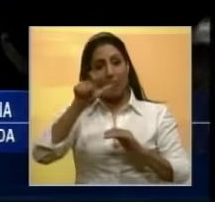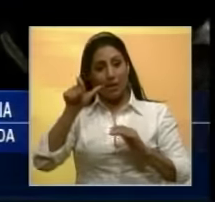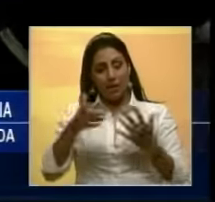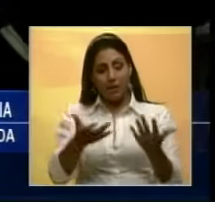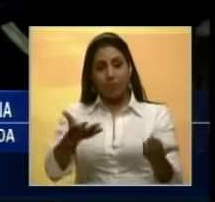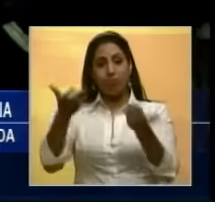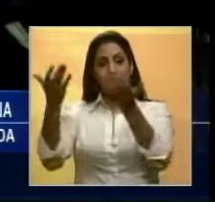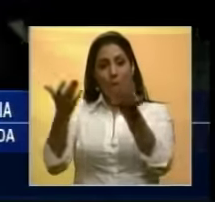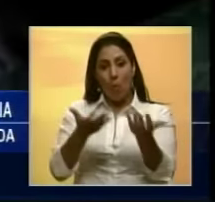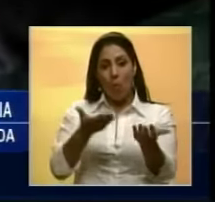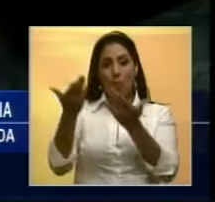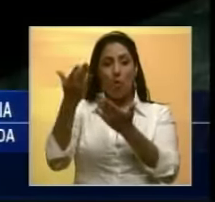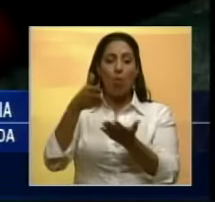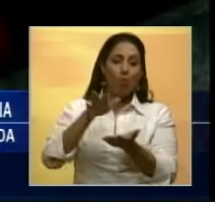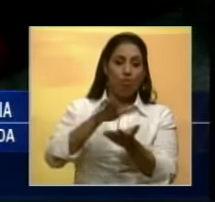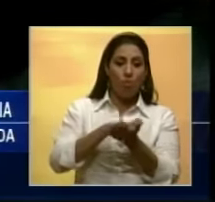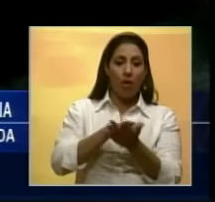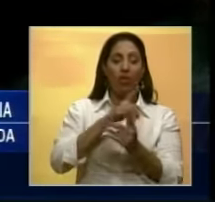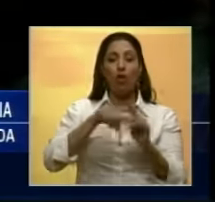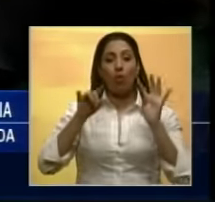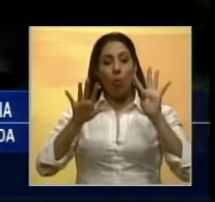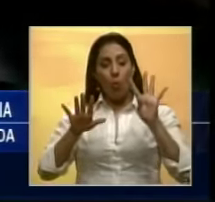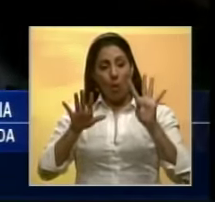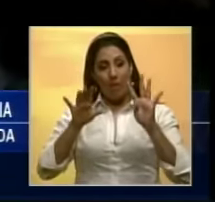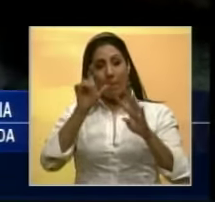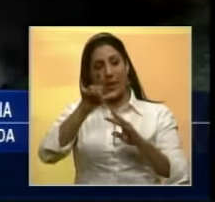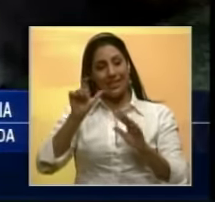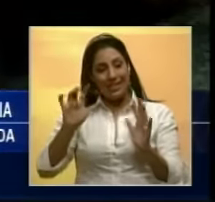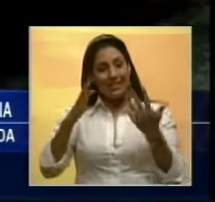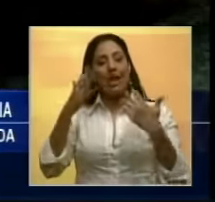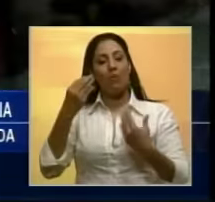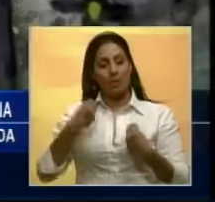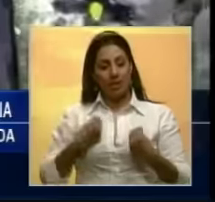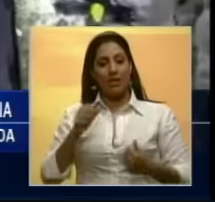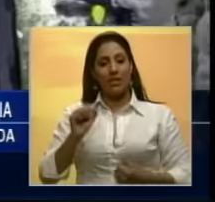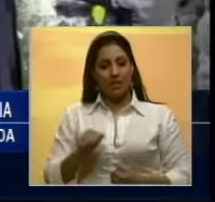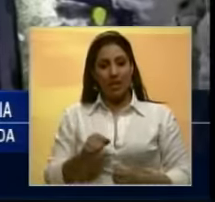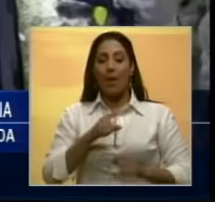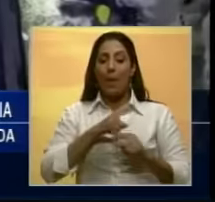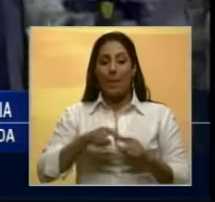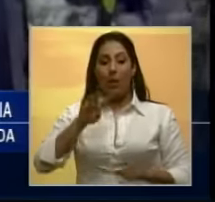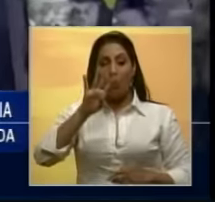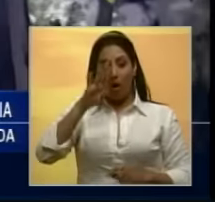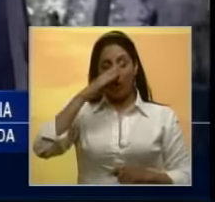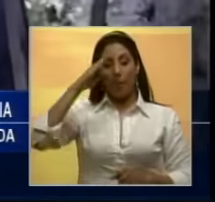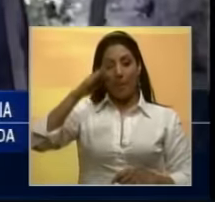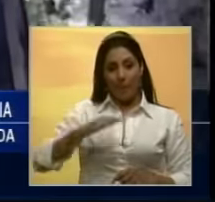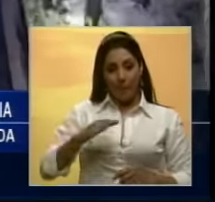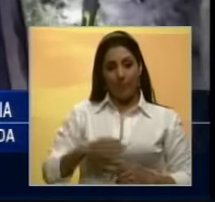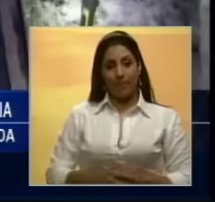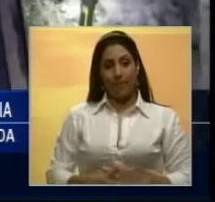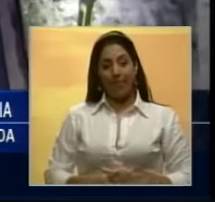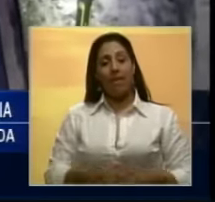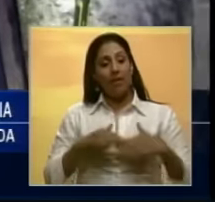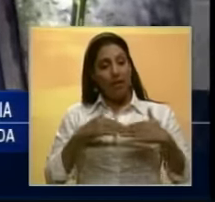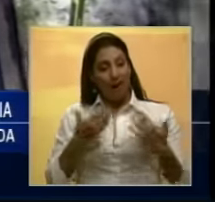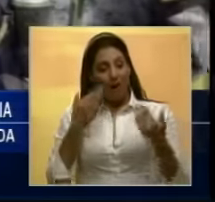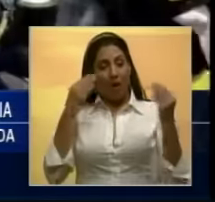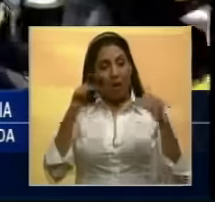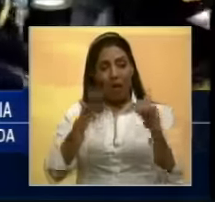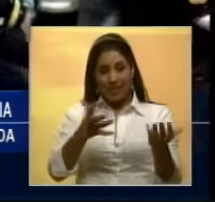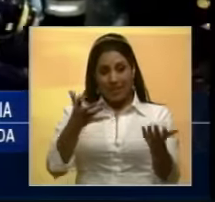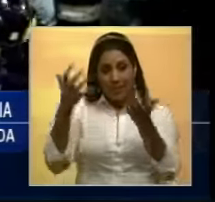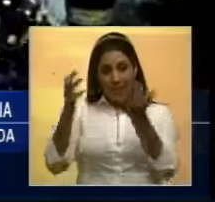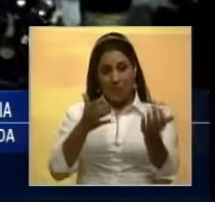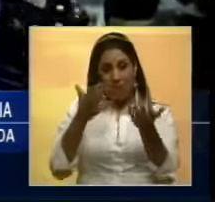sido sacados de entre los escombros y 9 personas fueron rescatadas con vida, entre ellas 4 menores de edad. De acuerdo con los